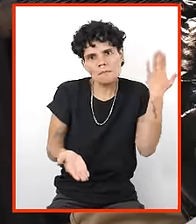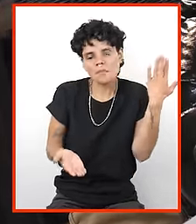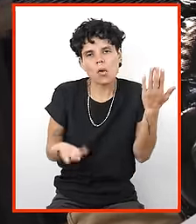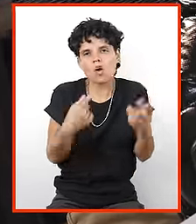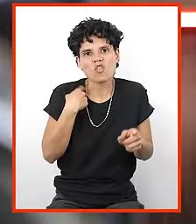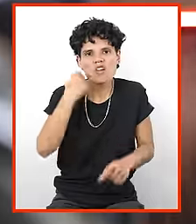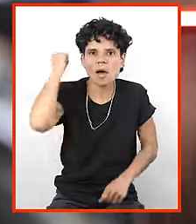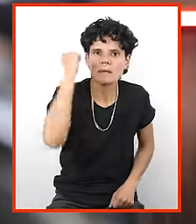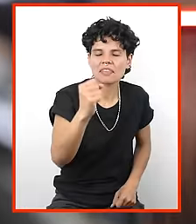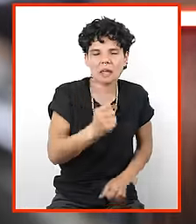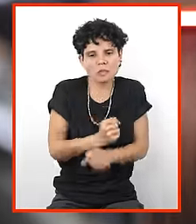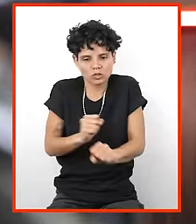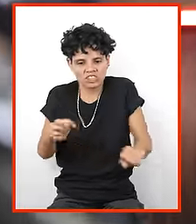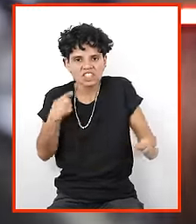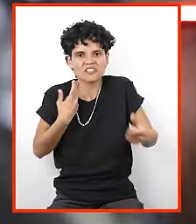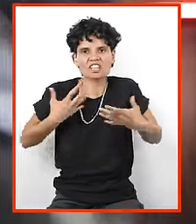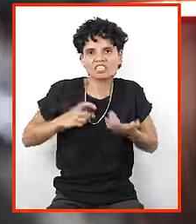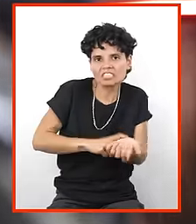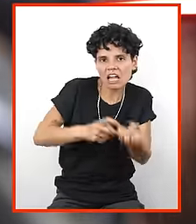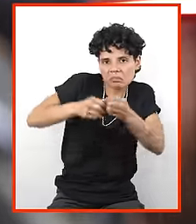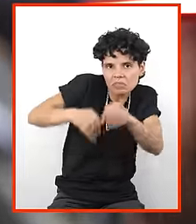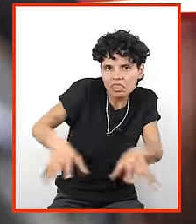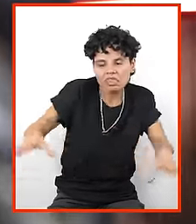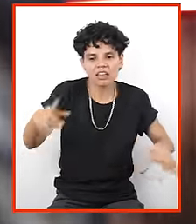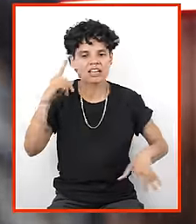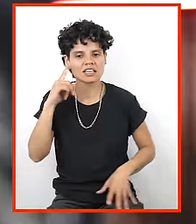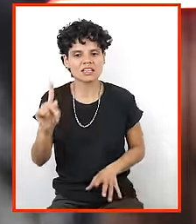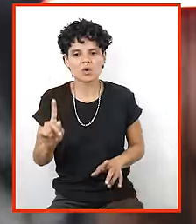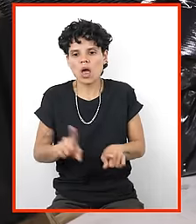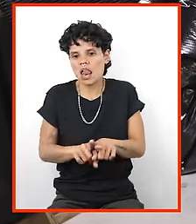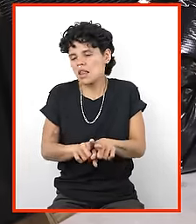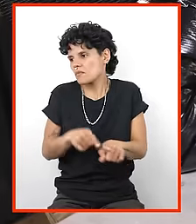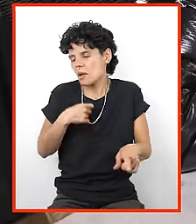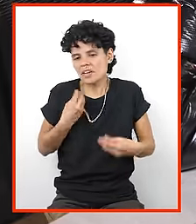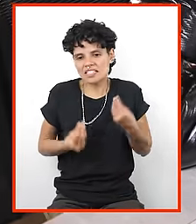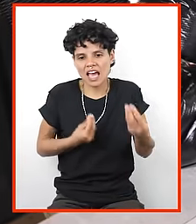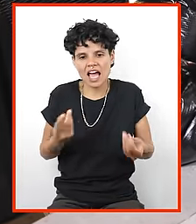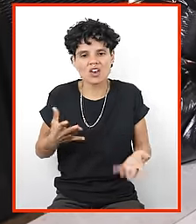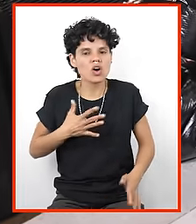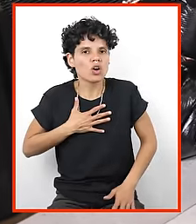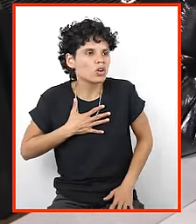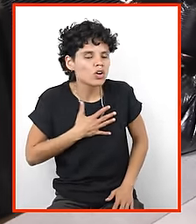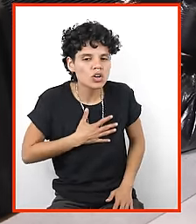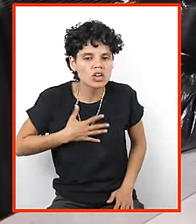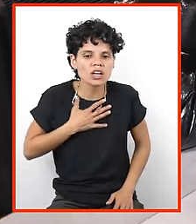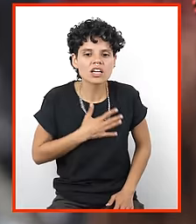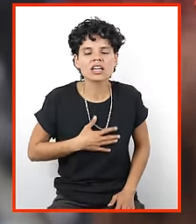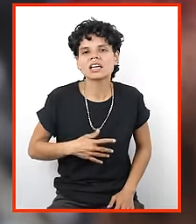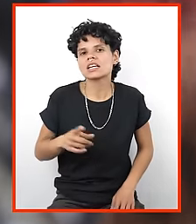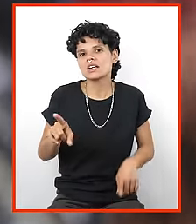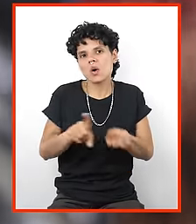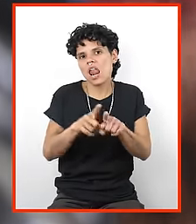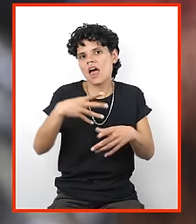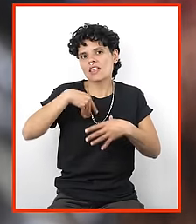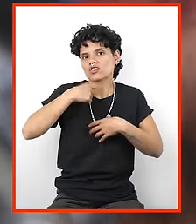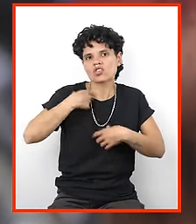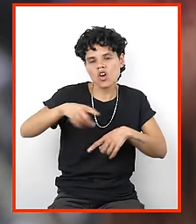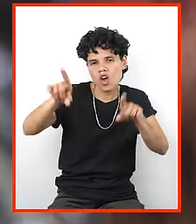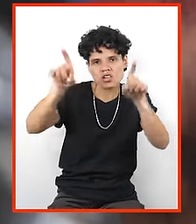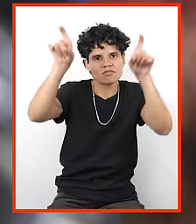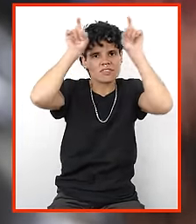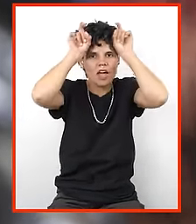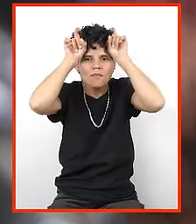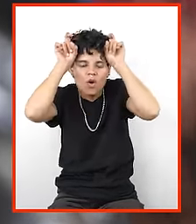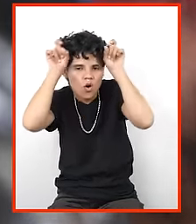más que lo que me defienda a mí, mi mayor temor es que me pase algo. Todas las mujeres tenemos un gran temor. Y yo dije, ok, lo que